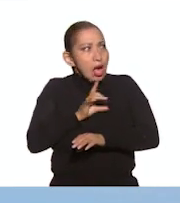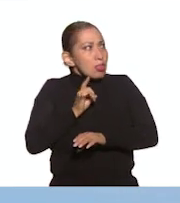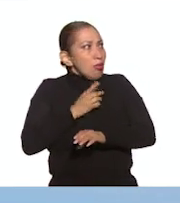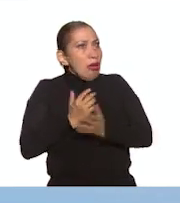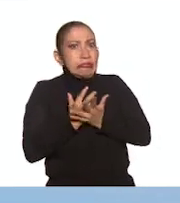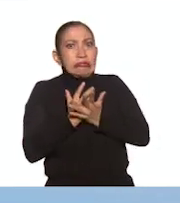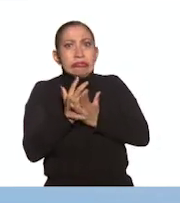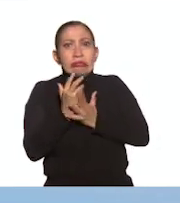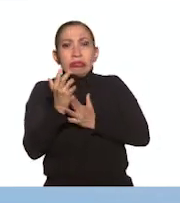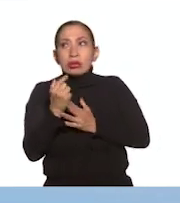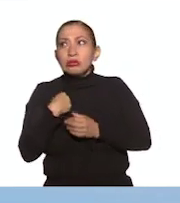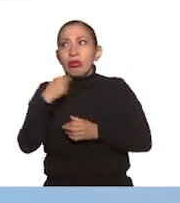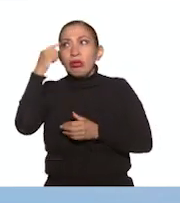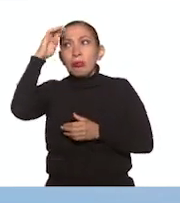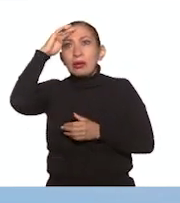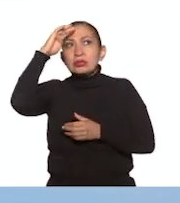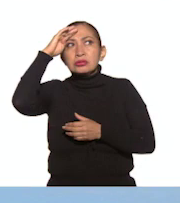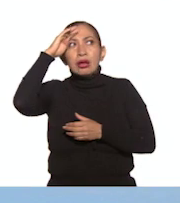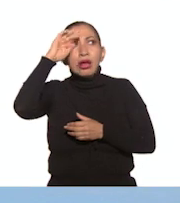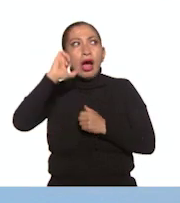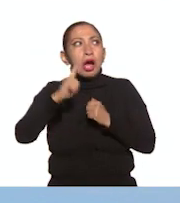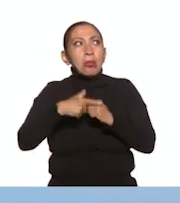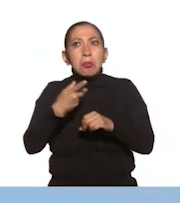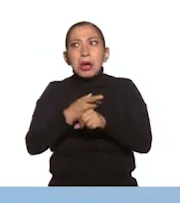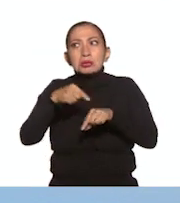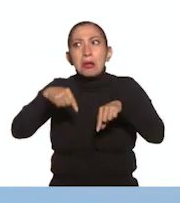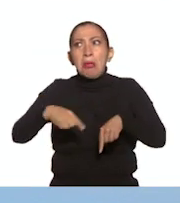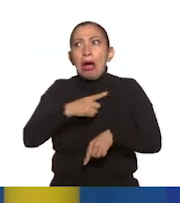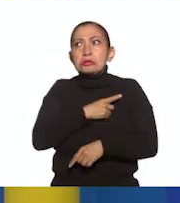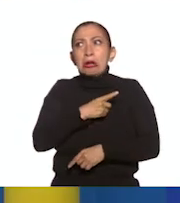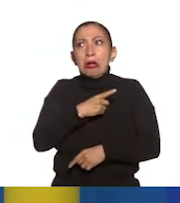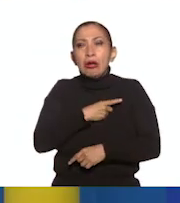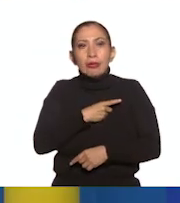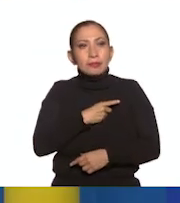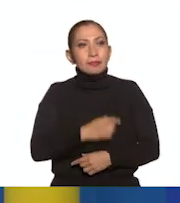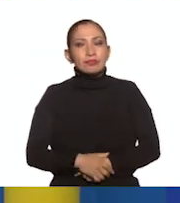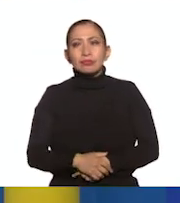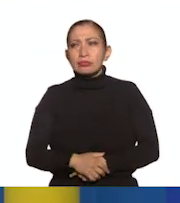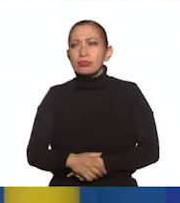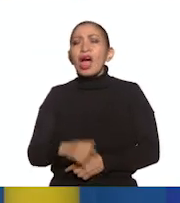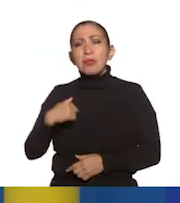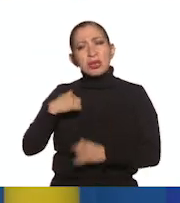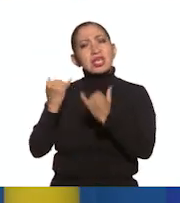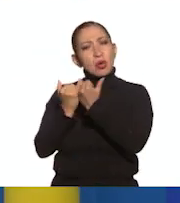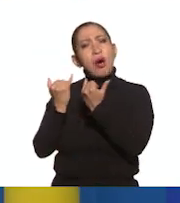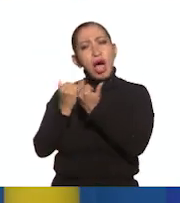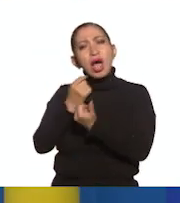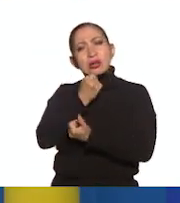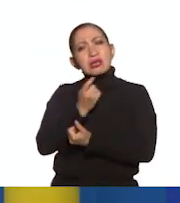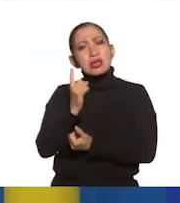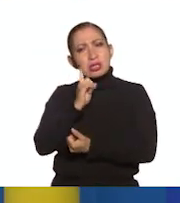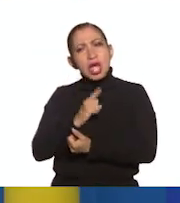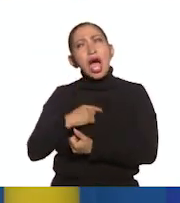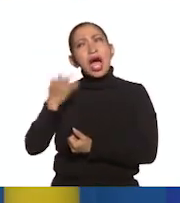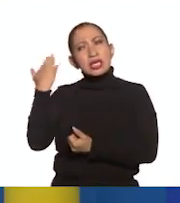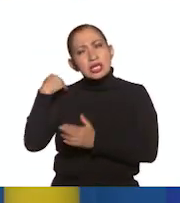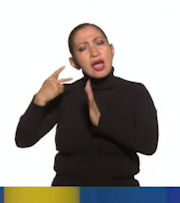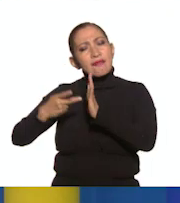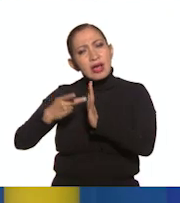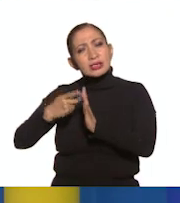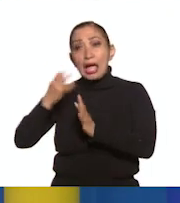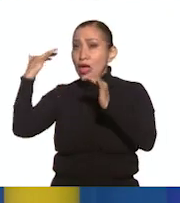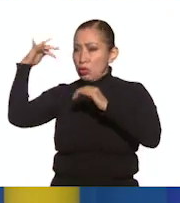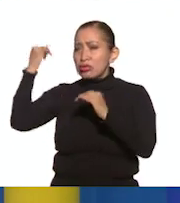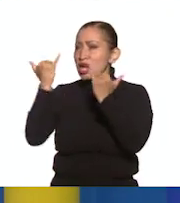miedo. Pensé que algo malo me iba a pasar. A mí también me pasaba eso de niña y alguna que otra vez de